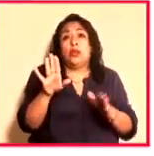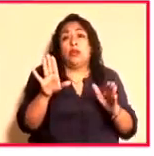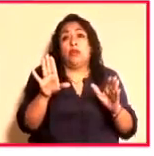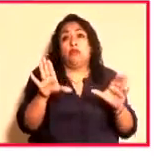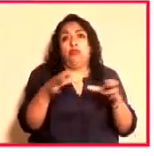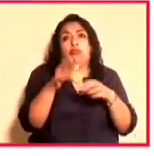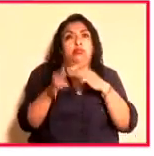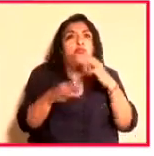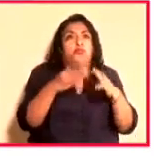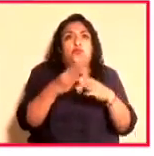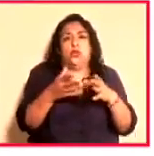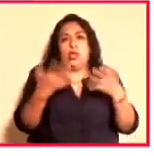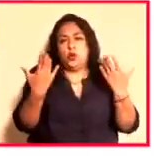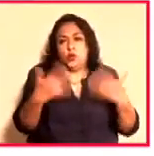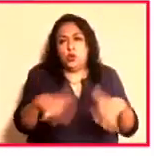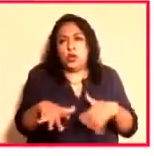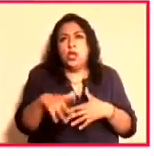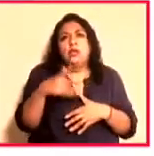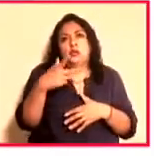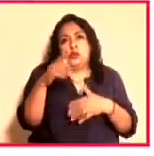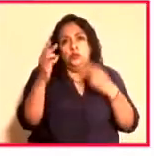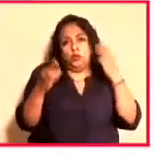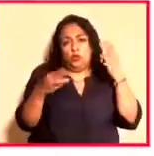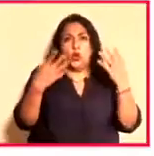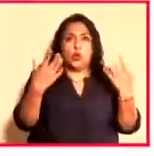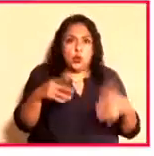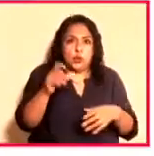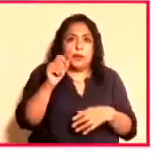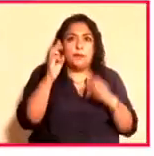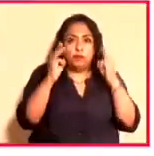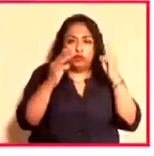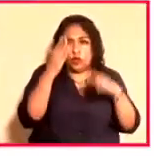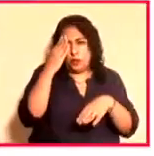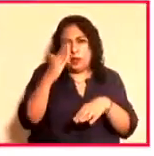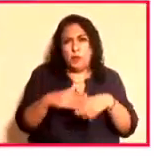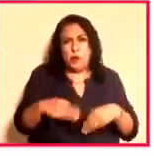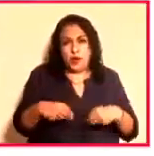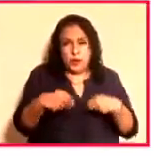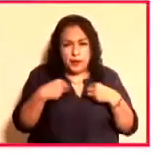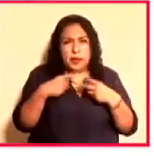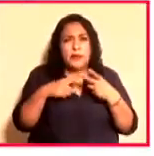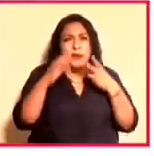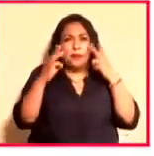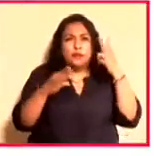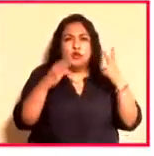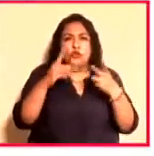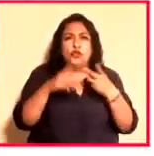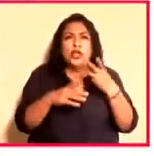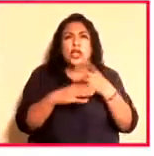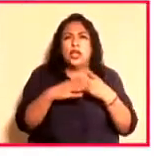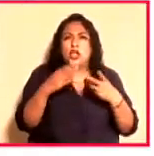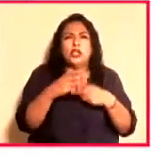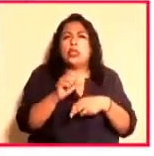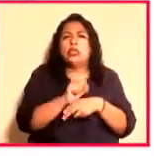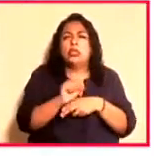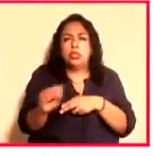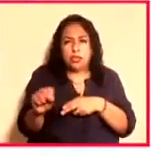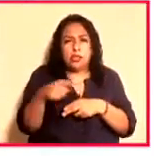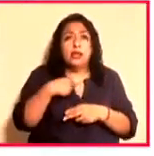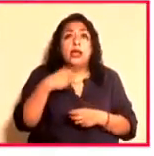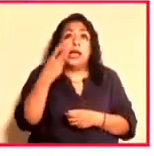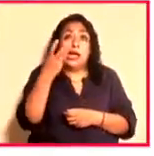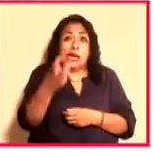no decir de sus museos? Del Museo de la Memoria Viva, del Museo de las Cosas Simples. Esto y